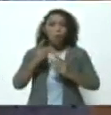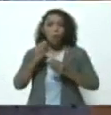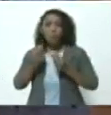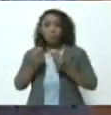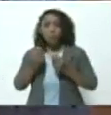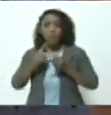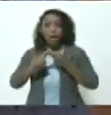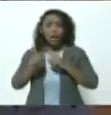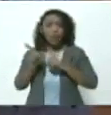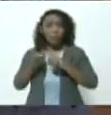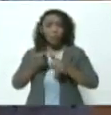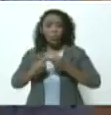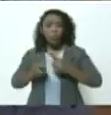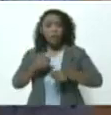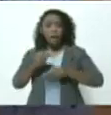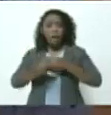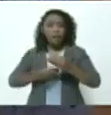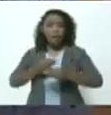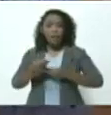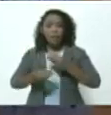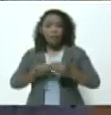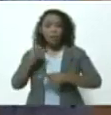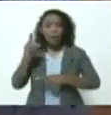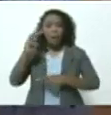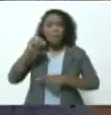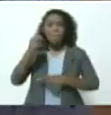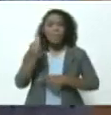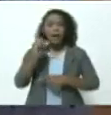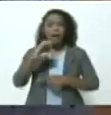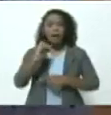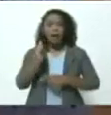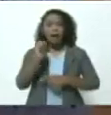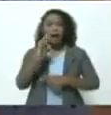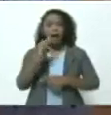cosas las hicimos en Macarao.